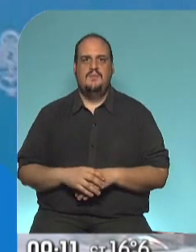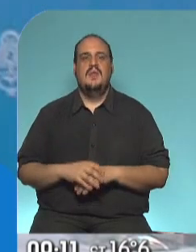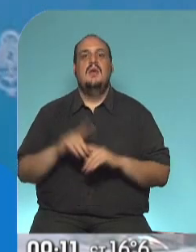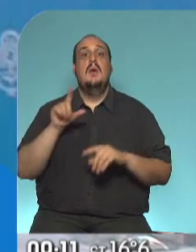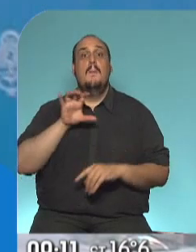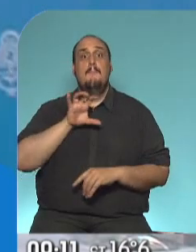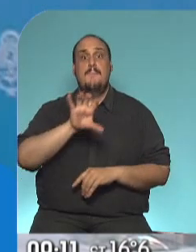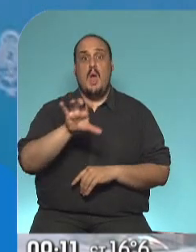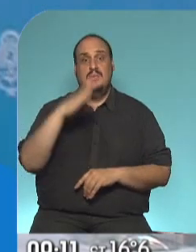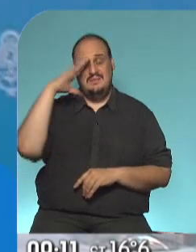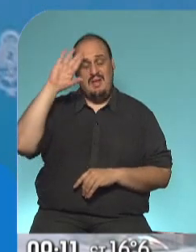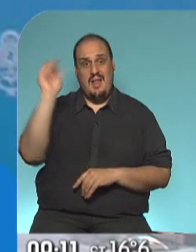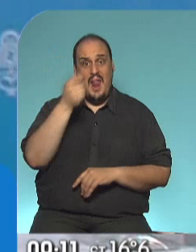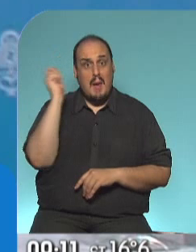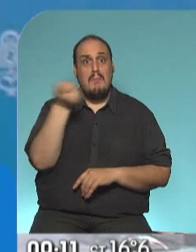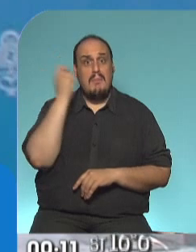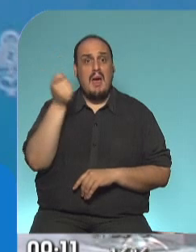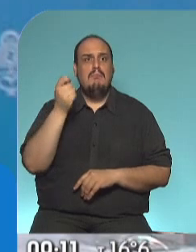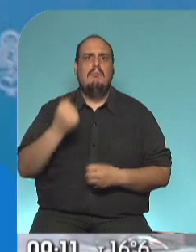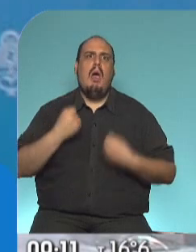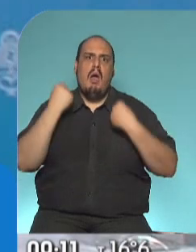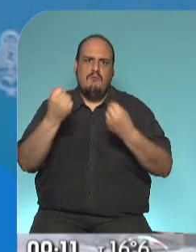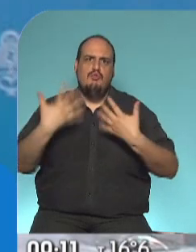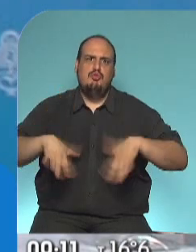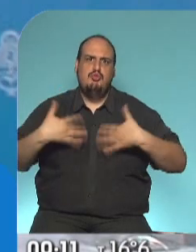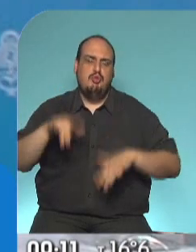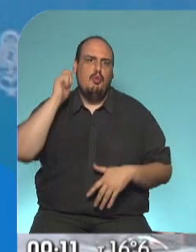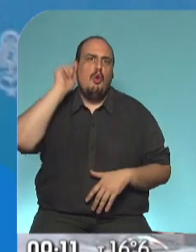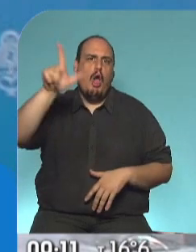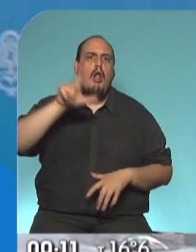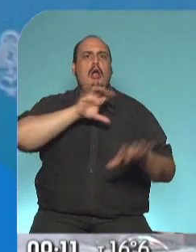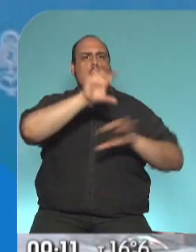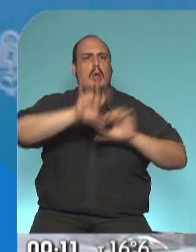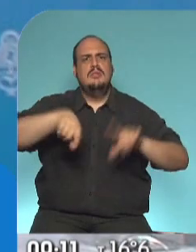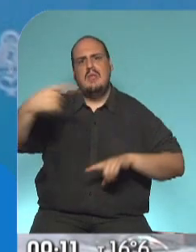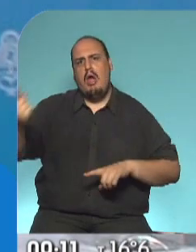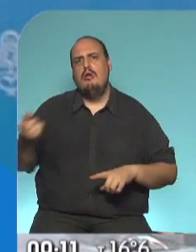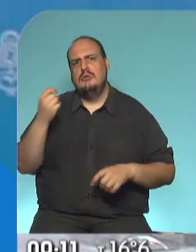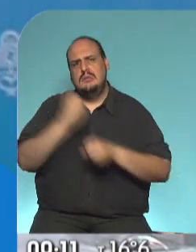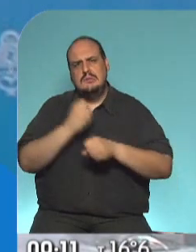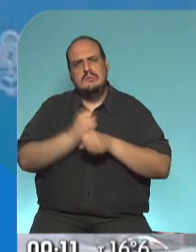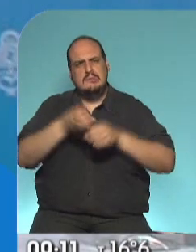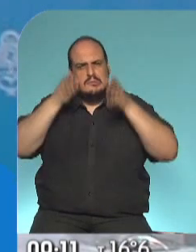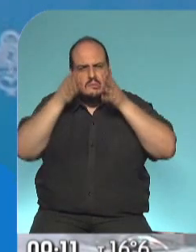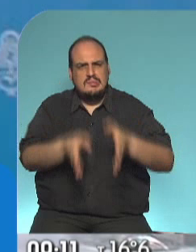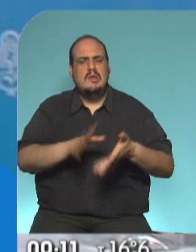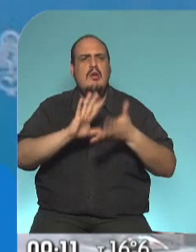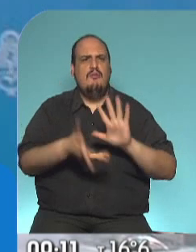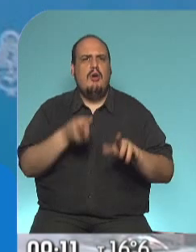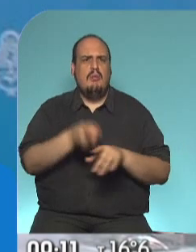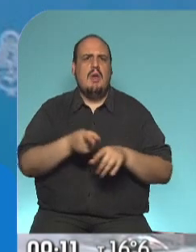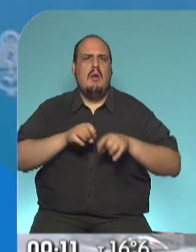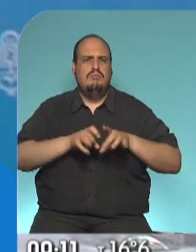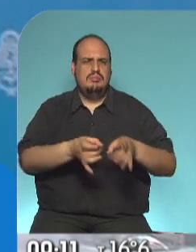provincia de la pampa después de un esfuerzo grande lo ha logrado y todas las demás provincias están trabajando fuertemente para poder lograr la